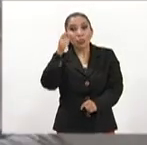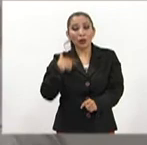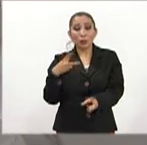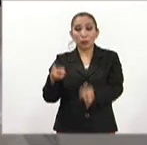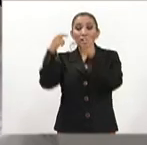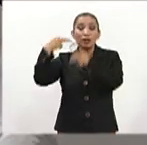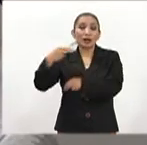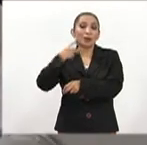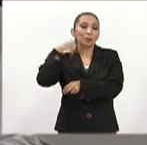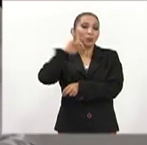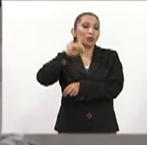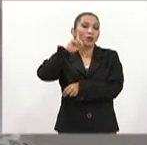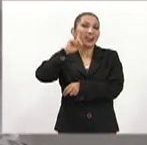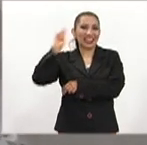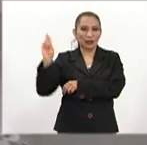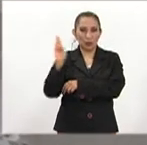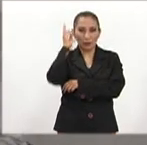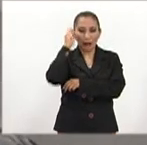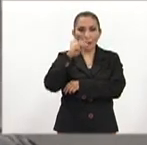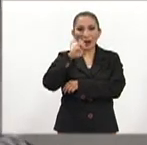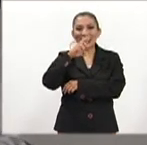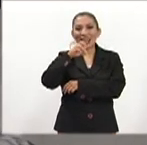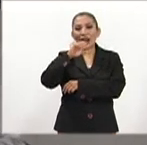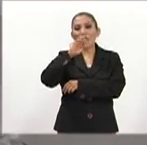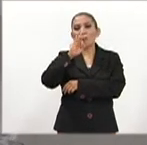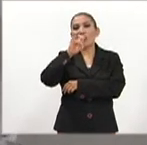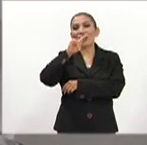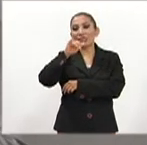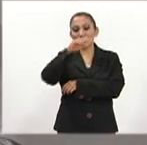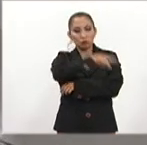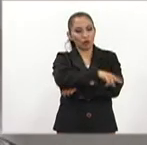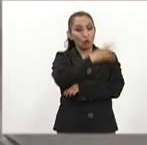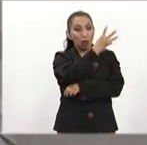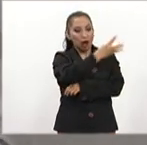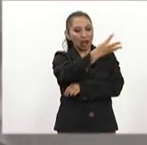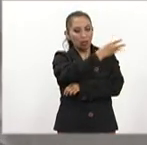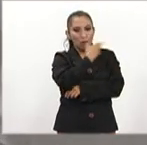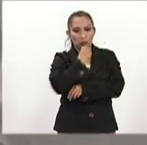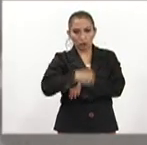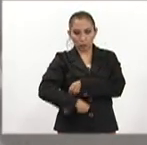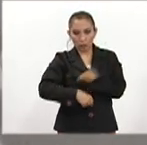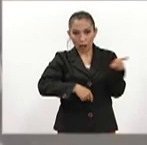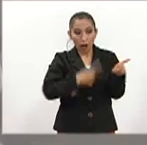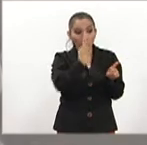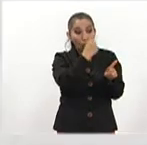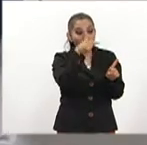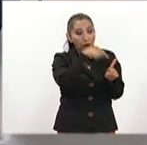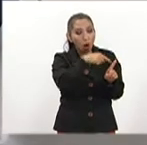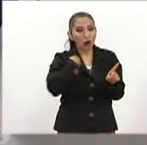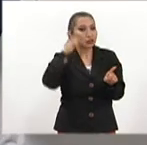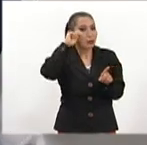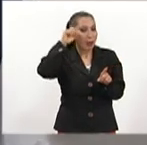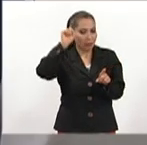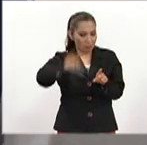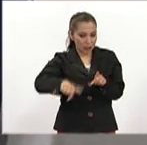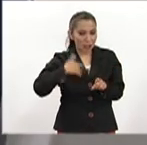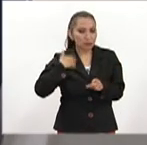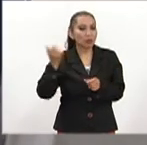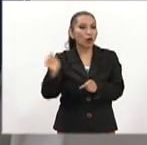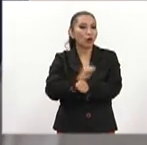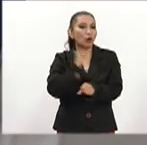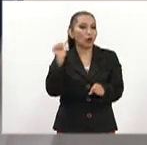asalto y el asesinato de la joven universitaria Mariana Fuentes por parte de cuatro sujetos, uno de ellos chofer de la